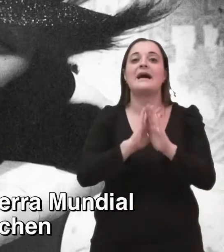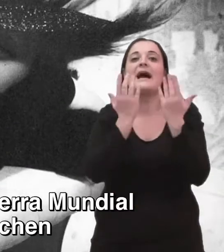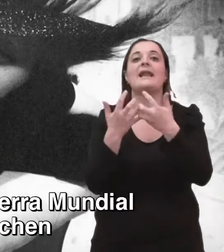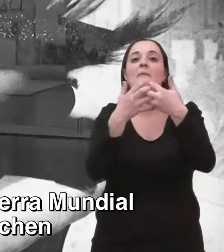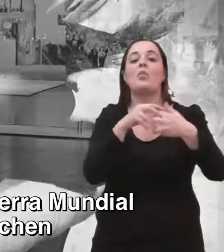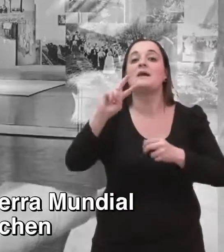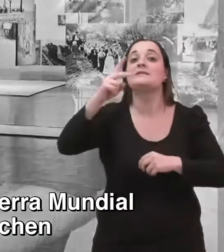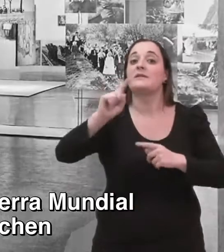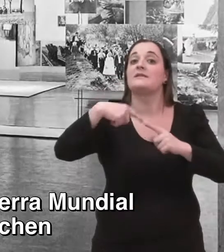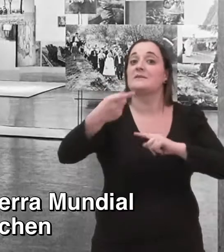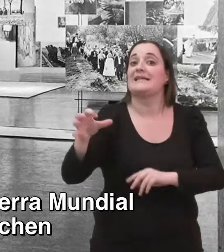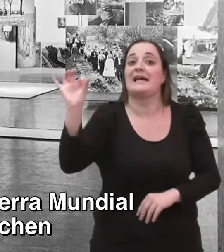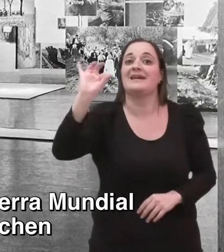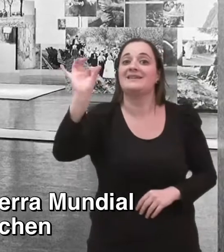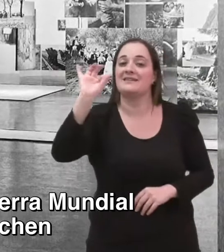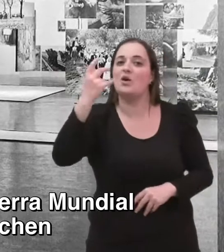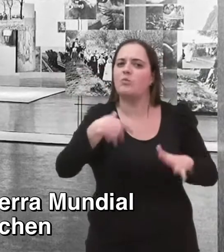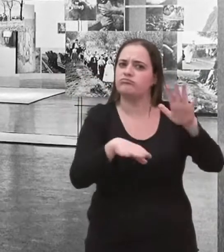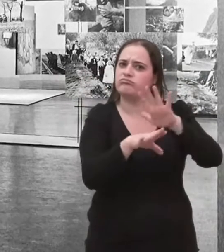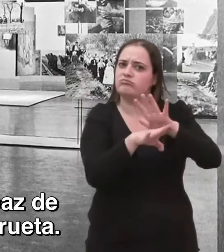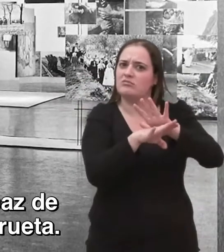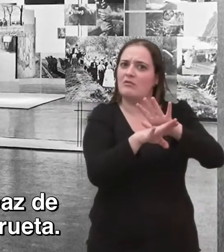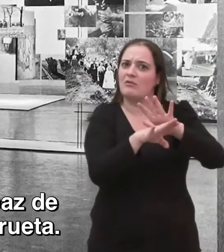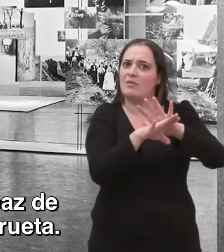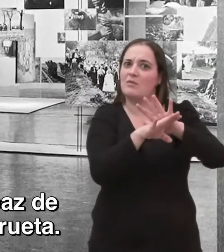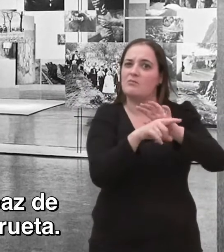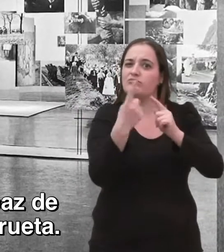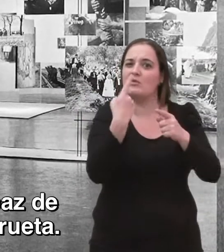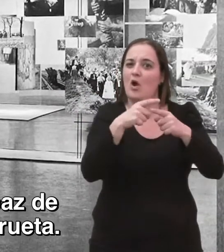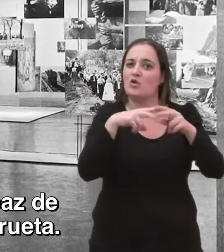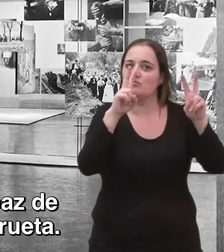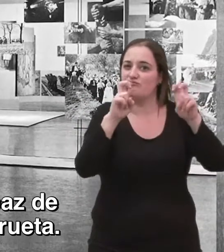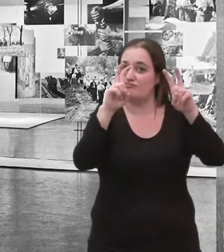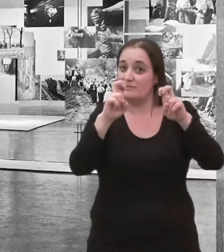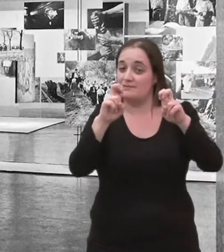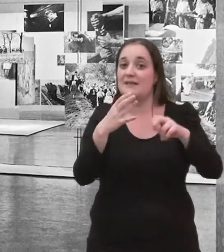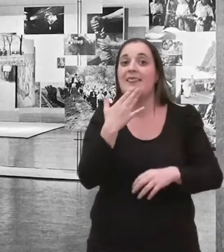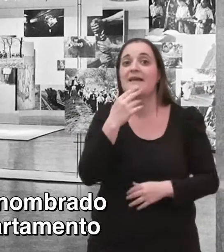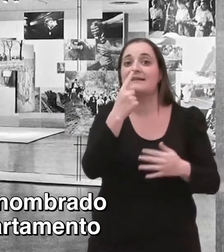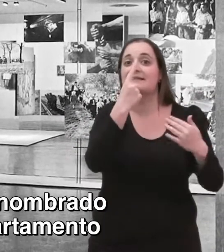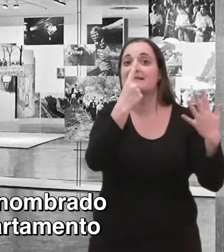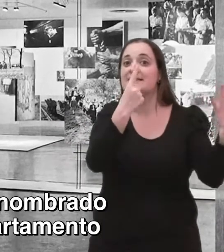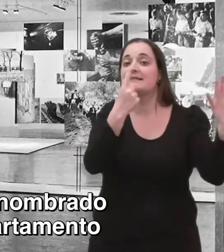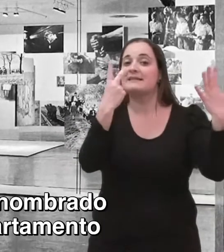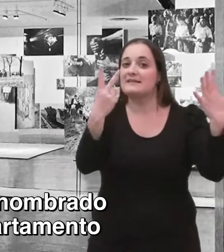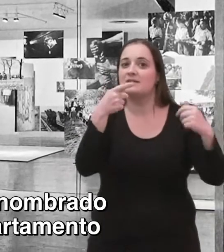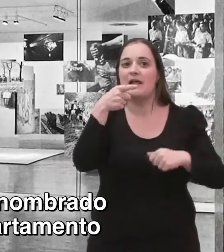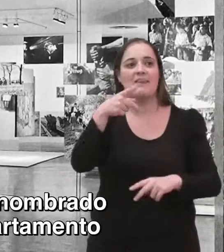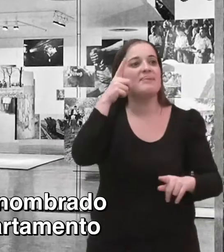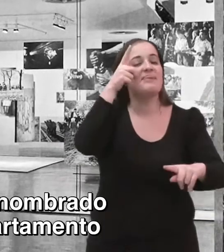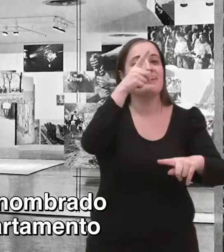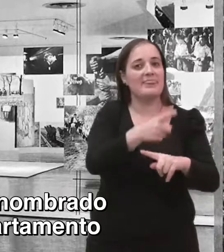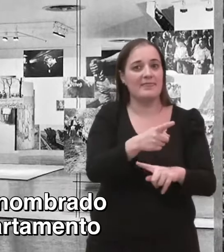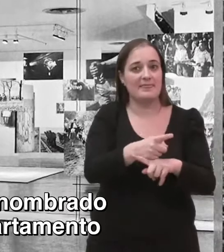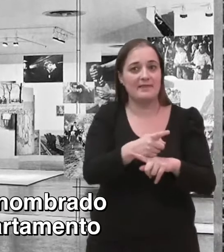Tras la Segunda Guerra Mundial, Edward Steichen aún será capaz de una nueva pirueta. Con 67 años,